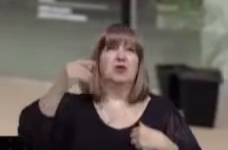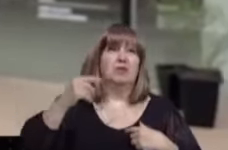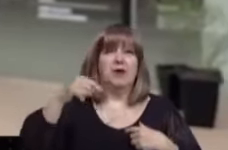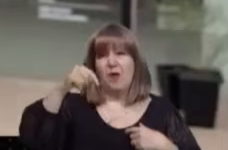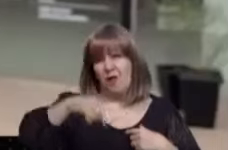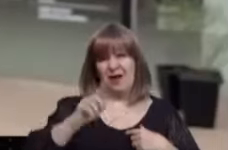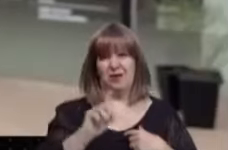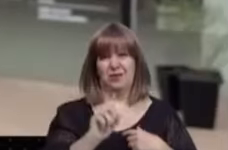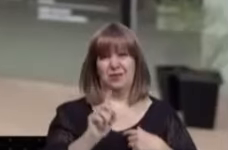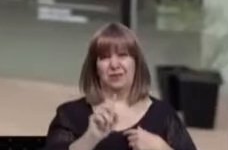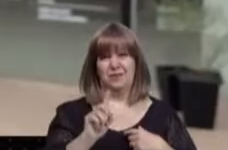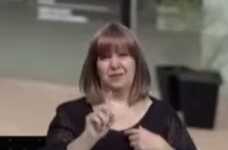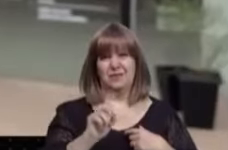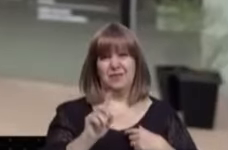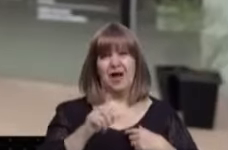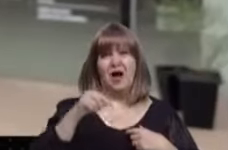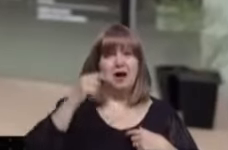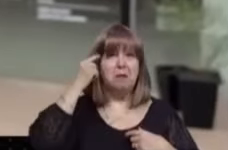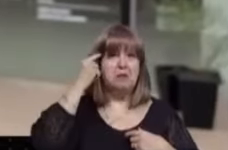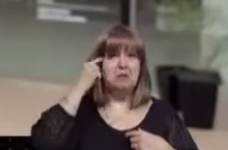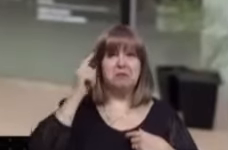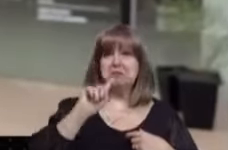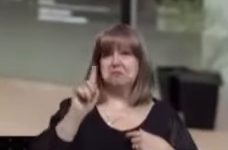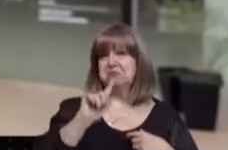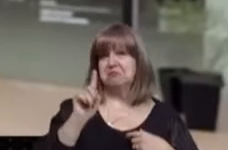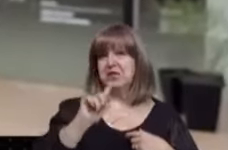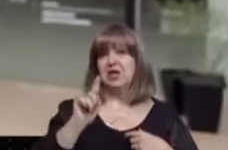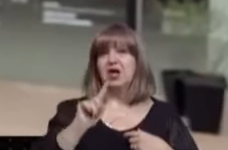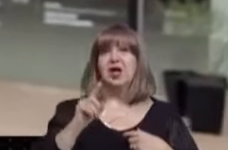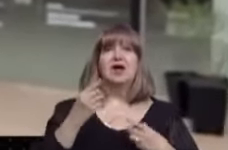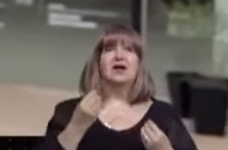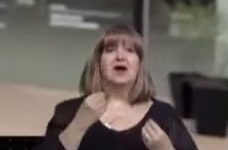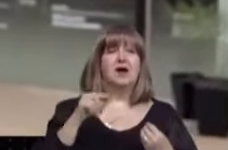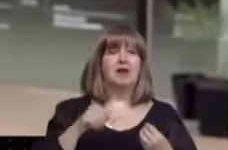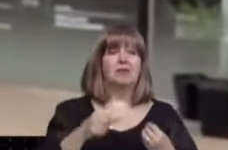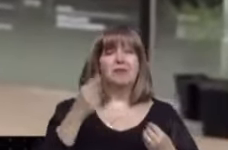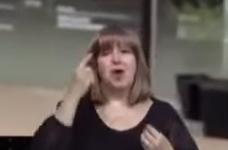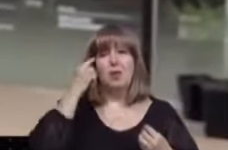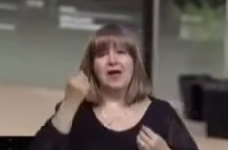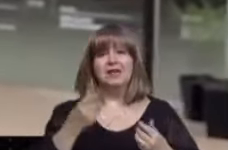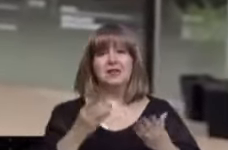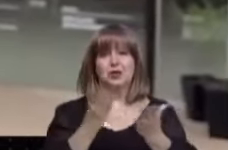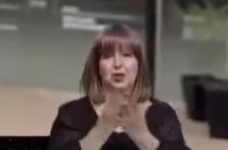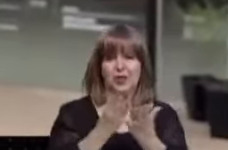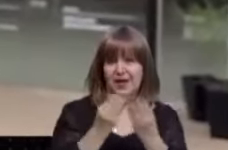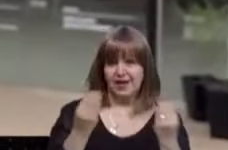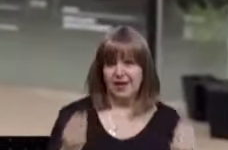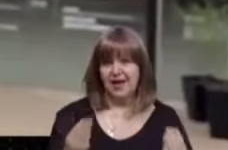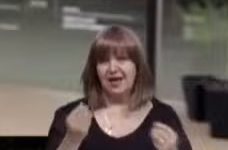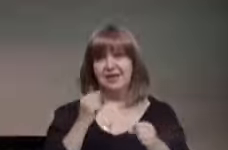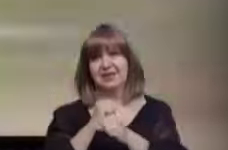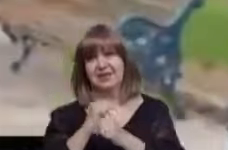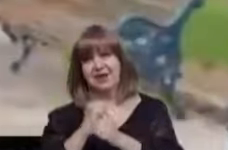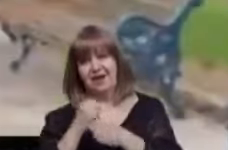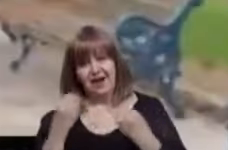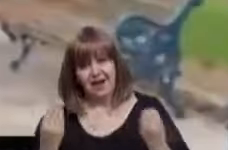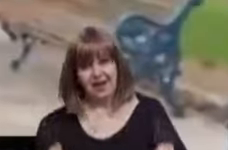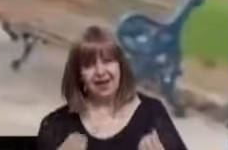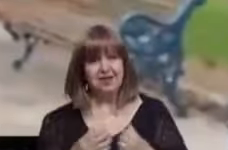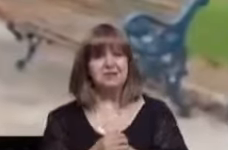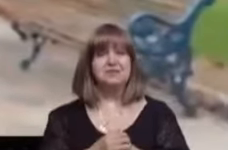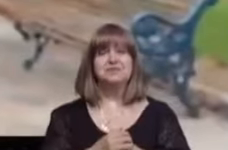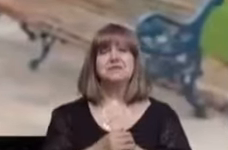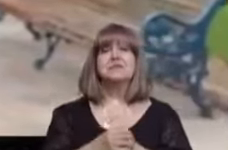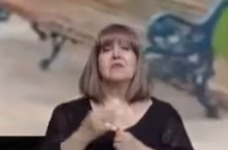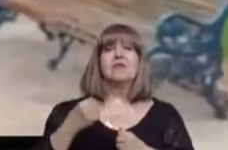sea, no es algo que pensemos mucho. Pensamos más como en qué vamos a estudiar, qué vamos a trabajar. Porque estoy en